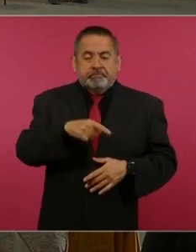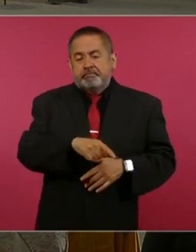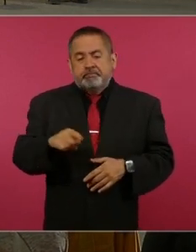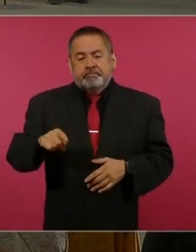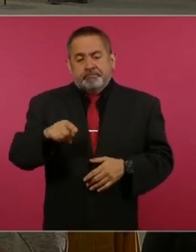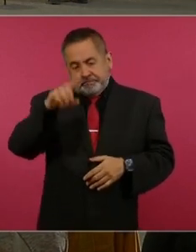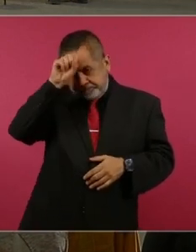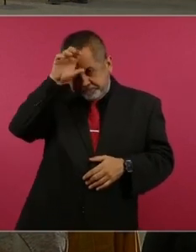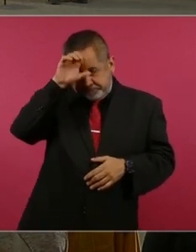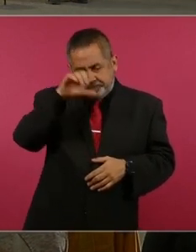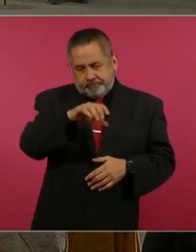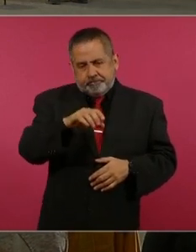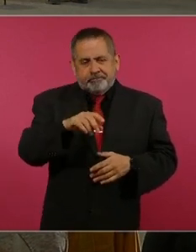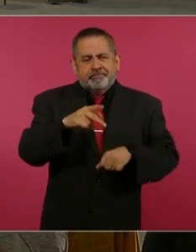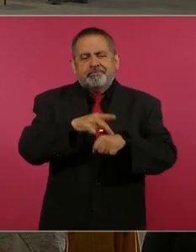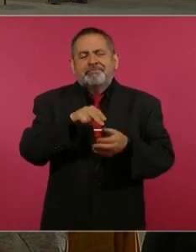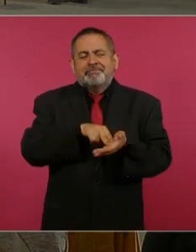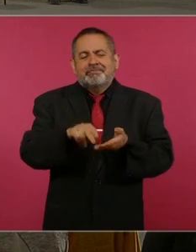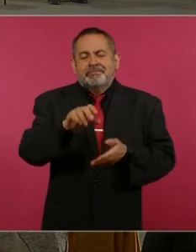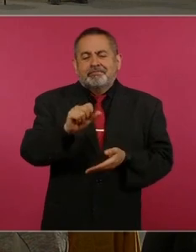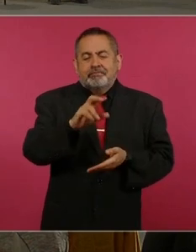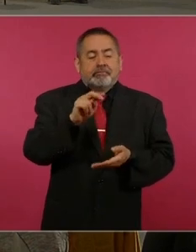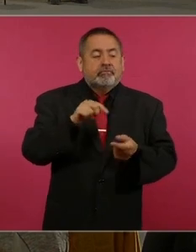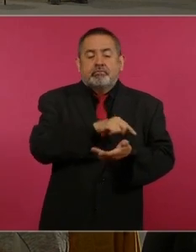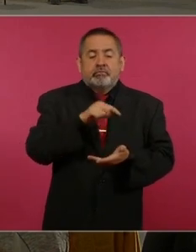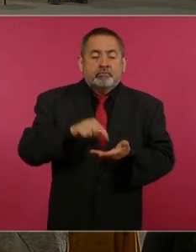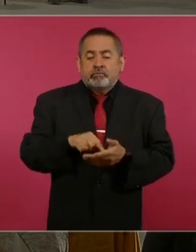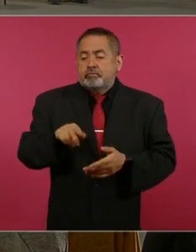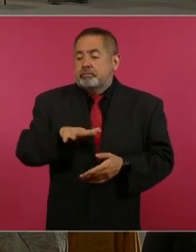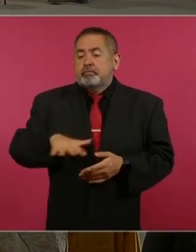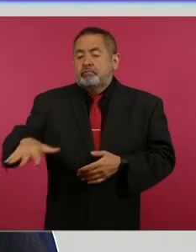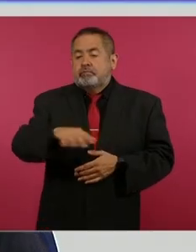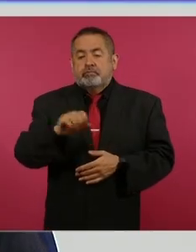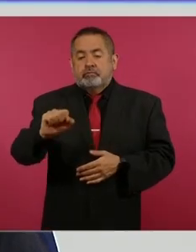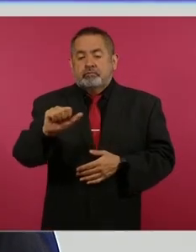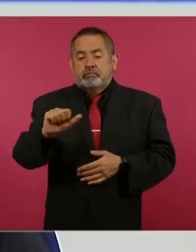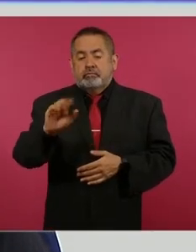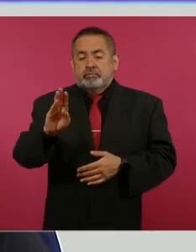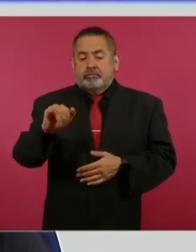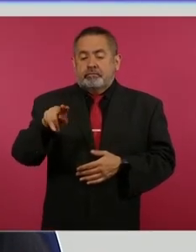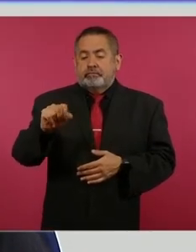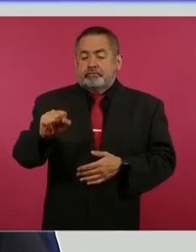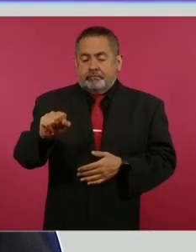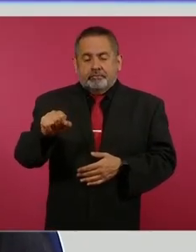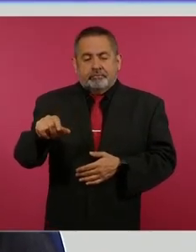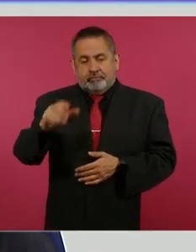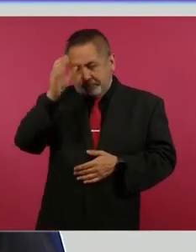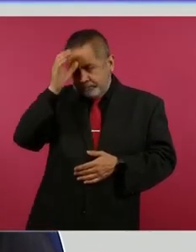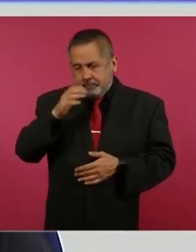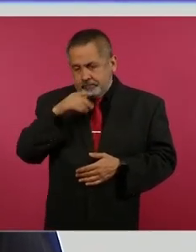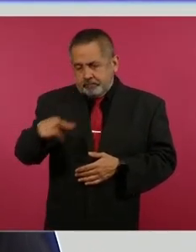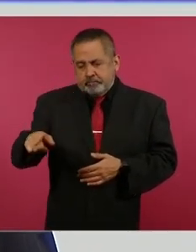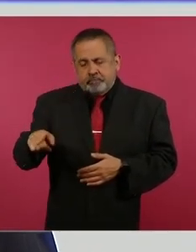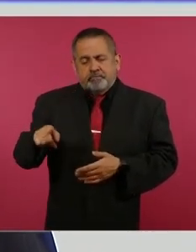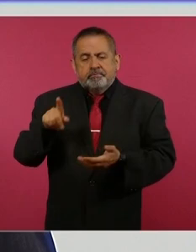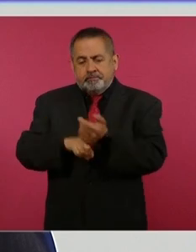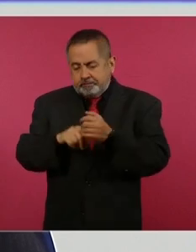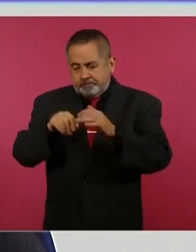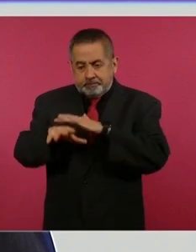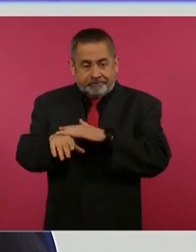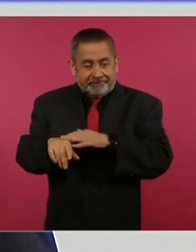de carbón, una mina ubicada en Sabinas, Coahuila, en la zona carbonífera, y que desde